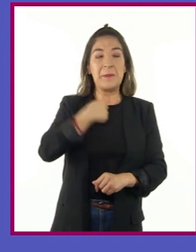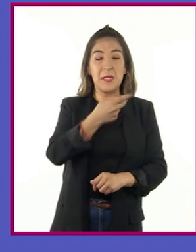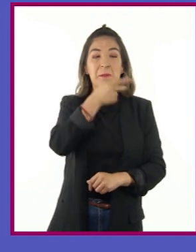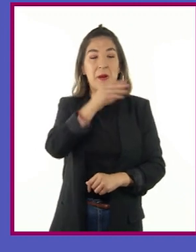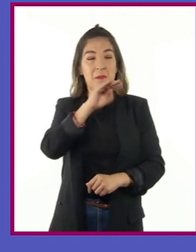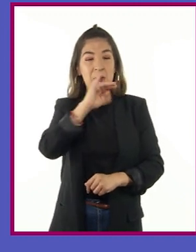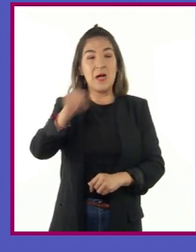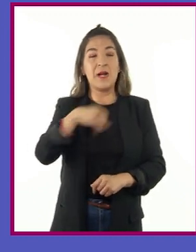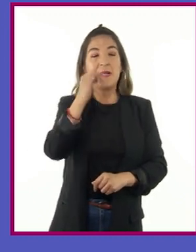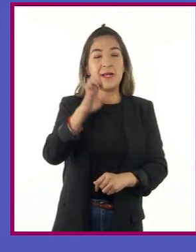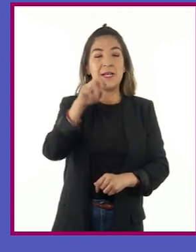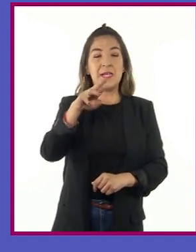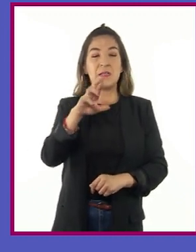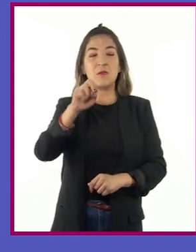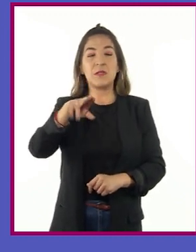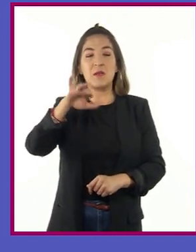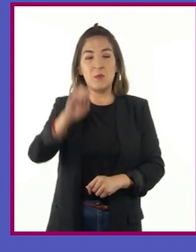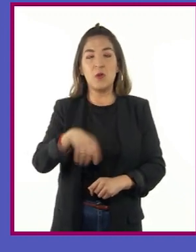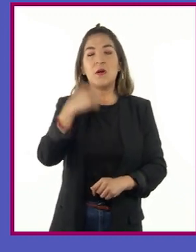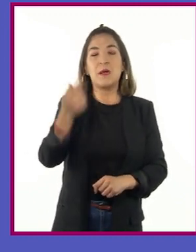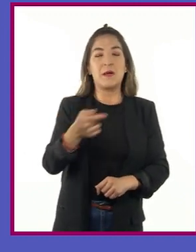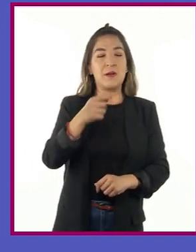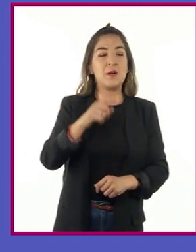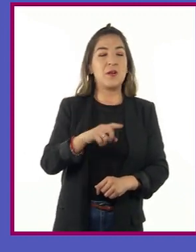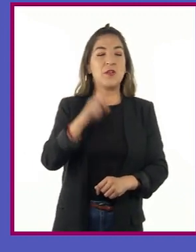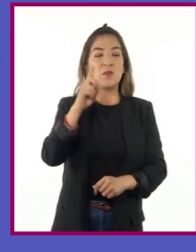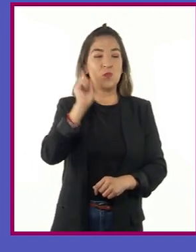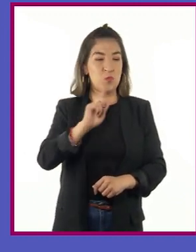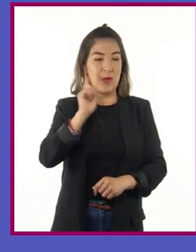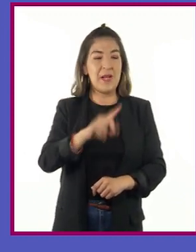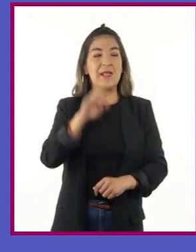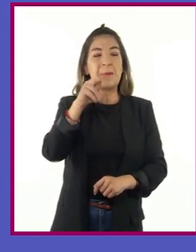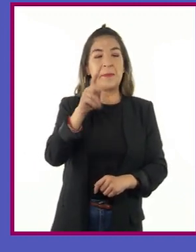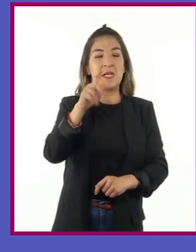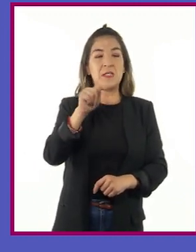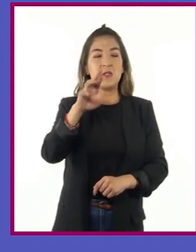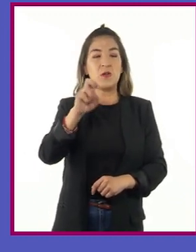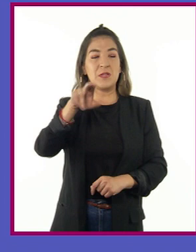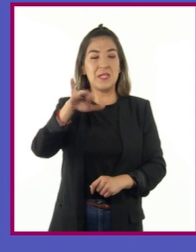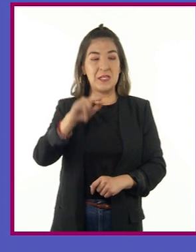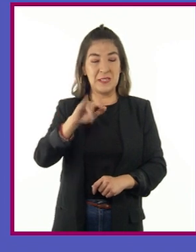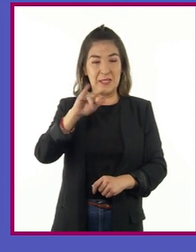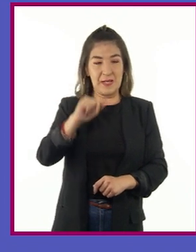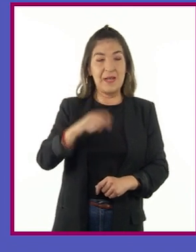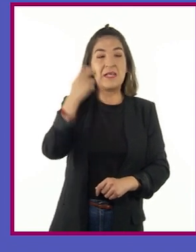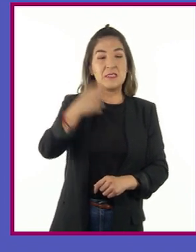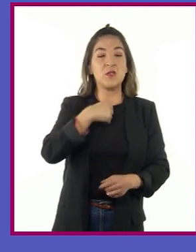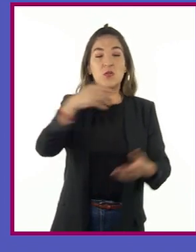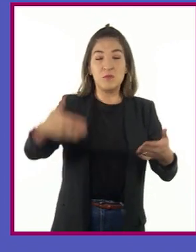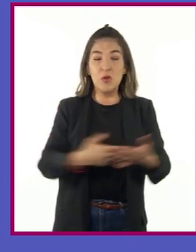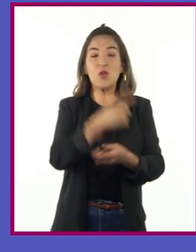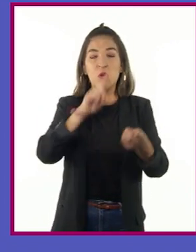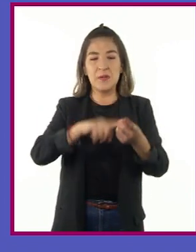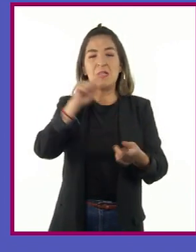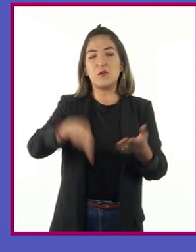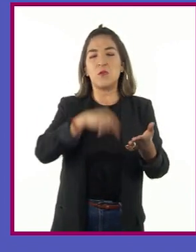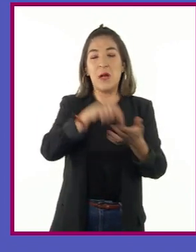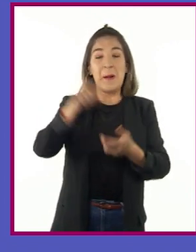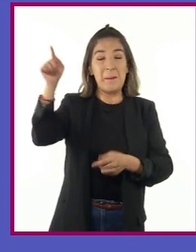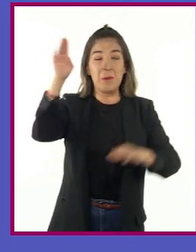Jerónimo Godoy Villanueva y doña Petronila de Godoy. Me crié en una región de montaña y de naturaleza casi